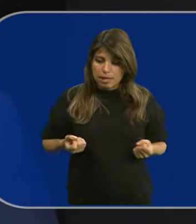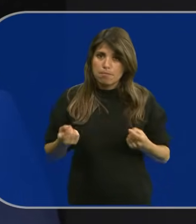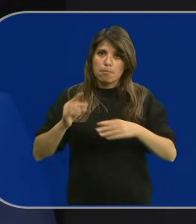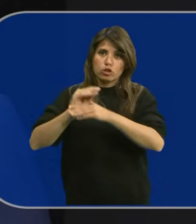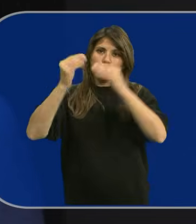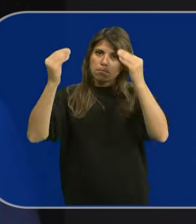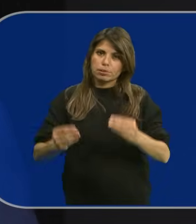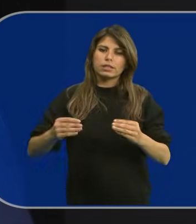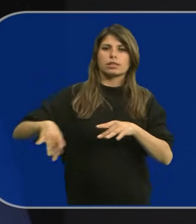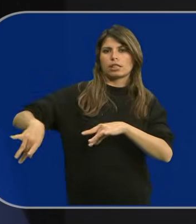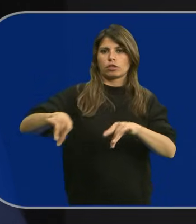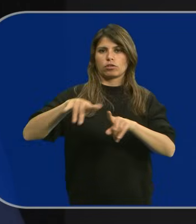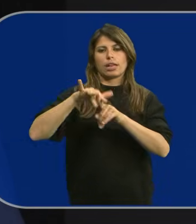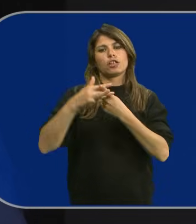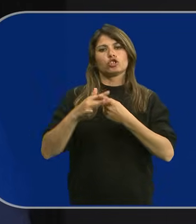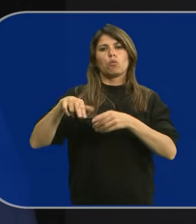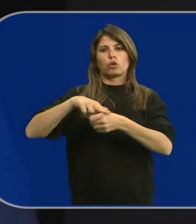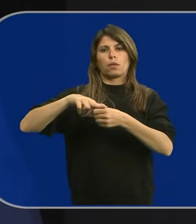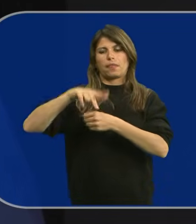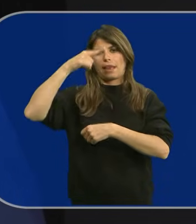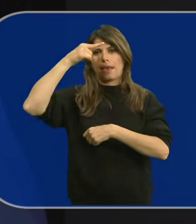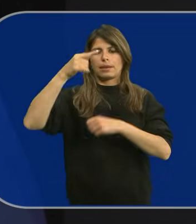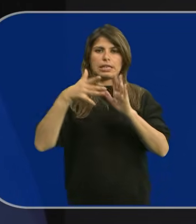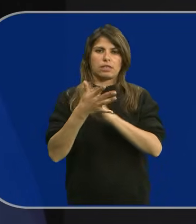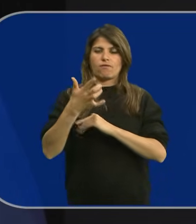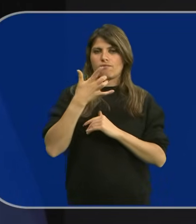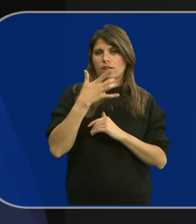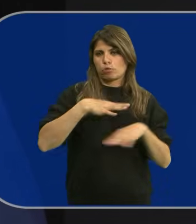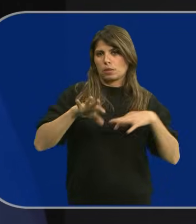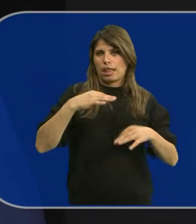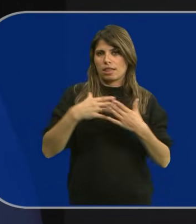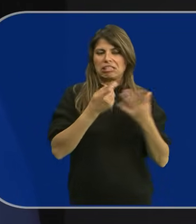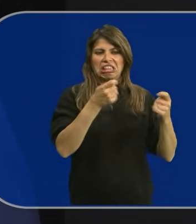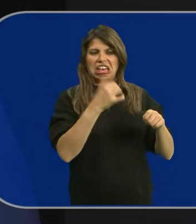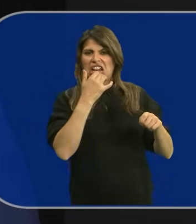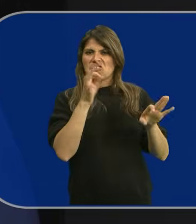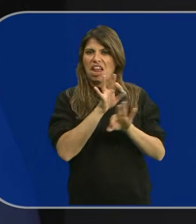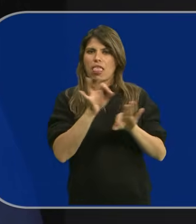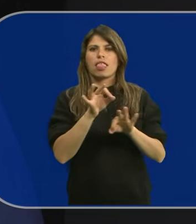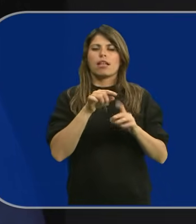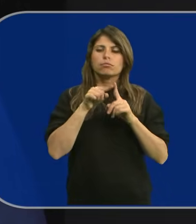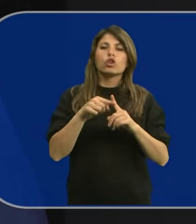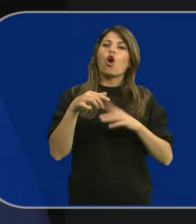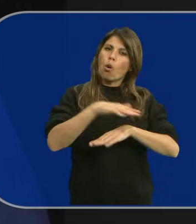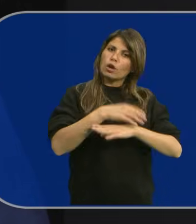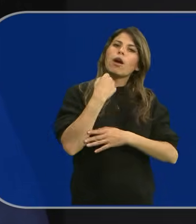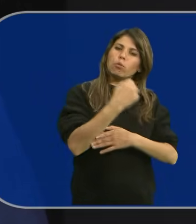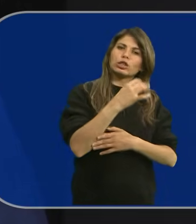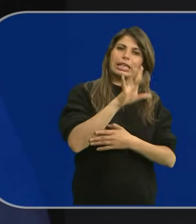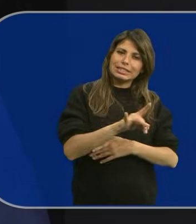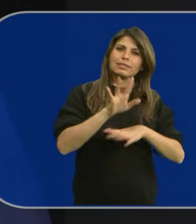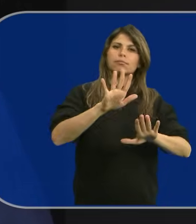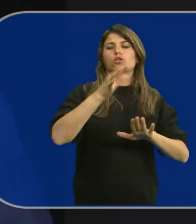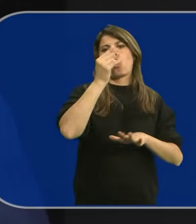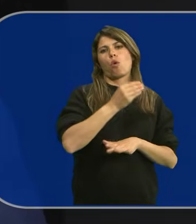territorio, en este caso para la provincia de Ávila. De ahí que no cerremos ninguna posibilidad de poder apoyar un gobierno siempre y cuando haya un